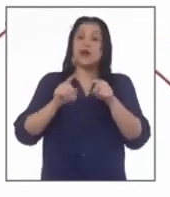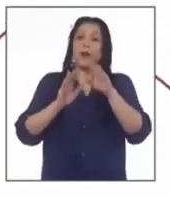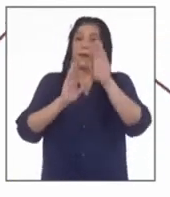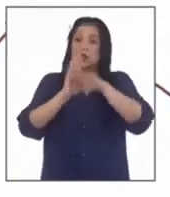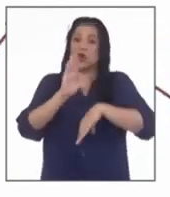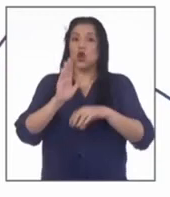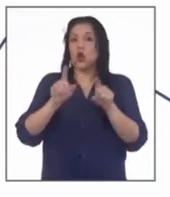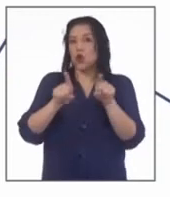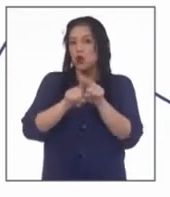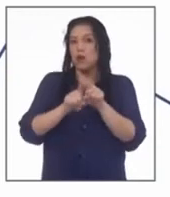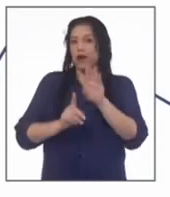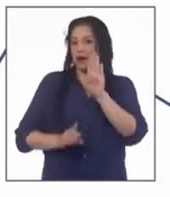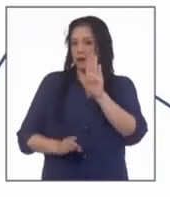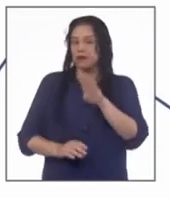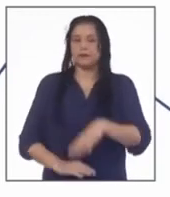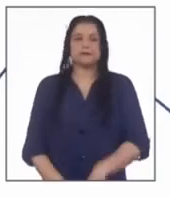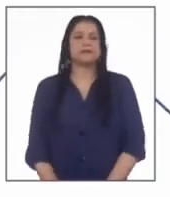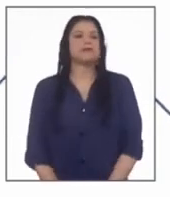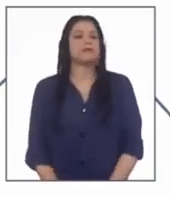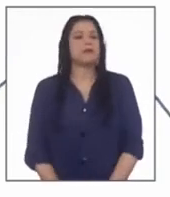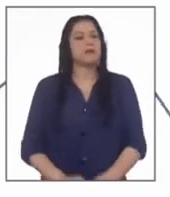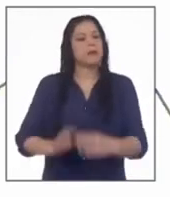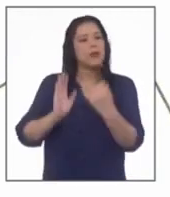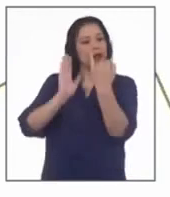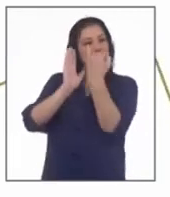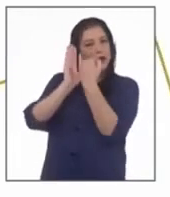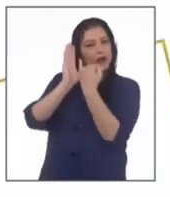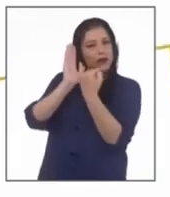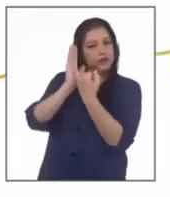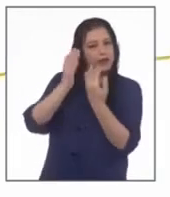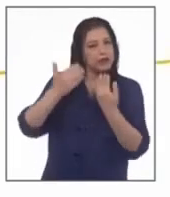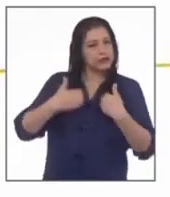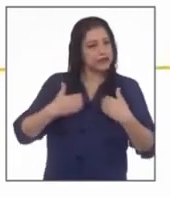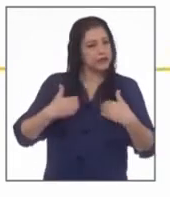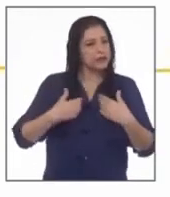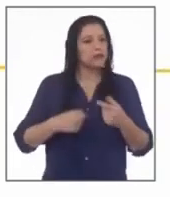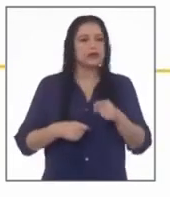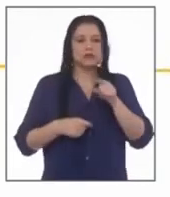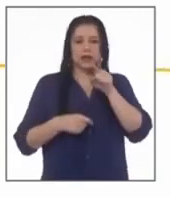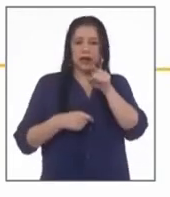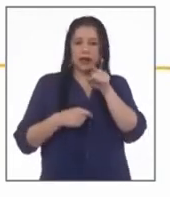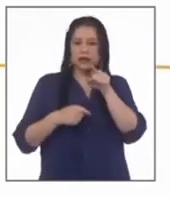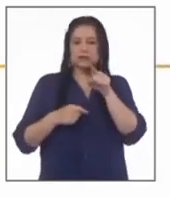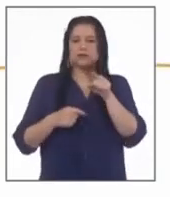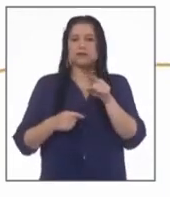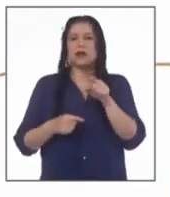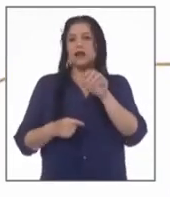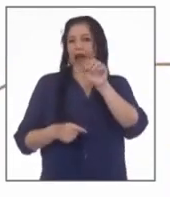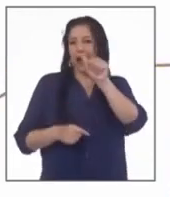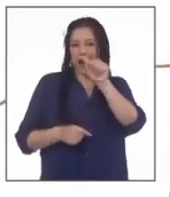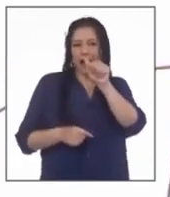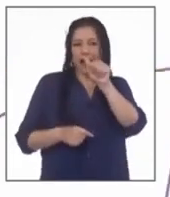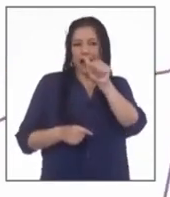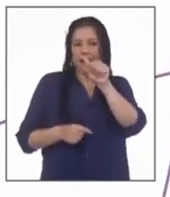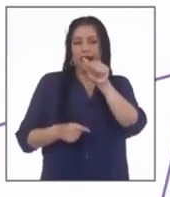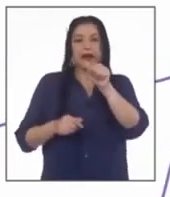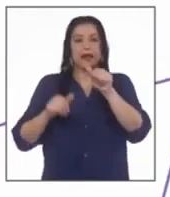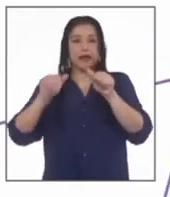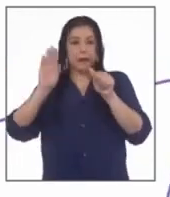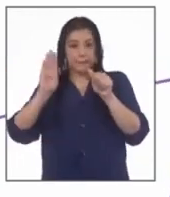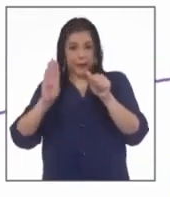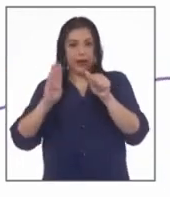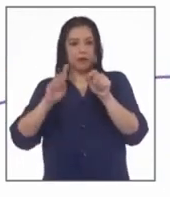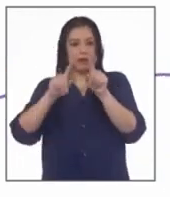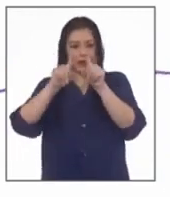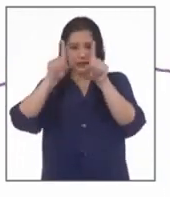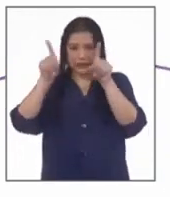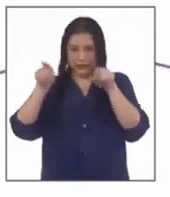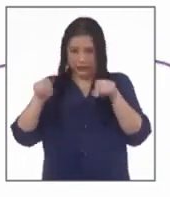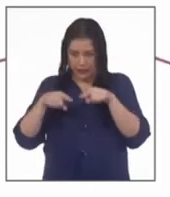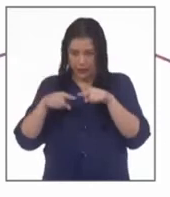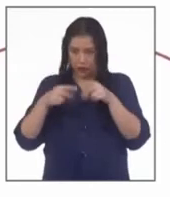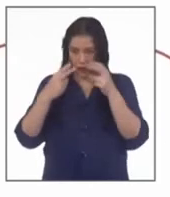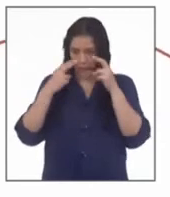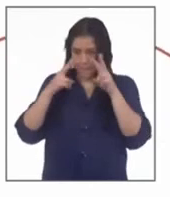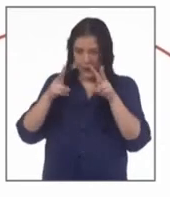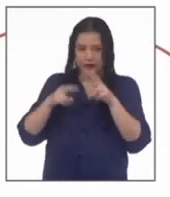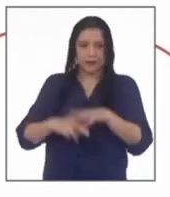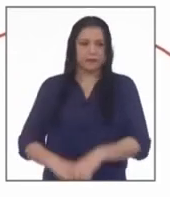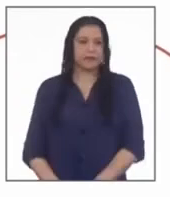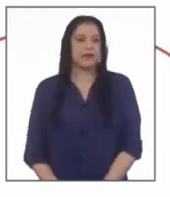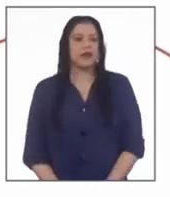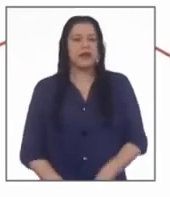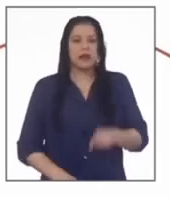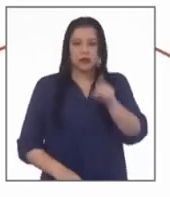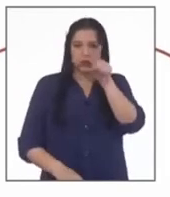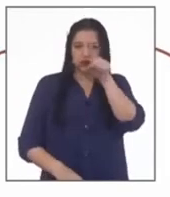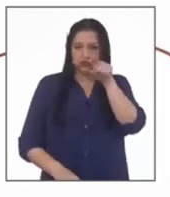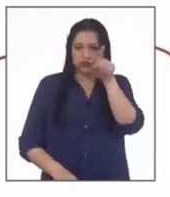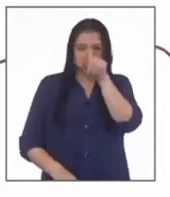que B. Gráficamente tenemos el intervalo cerrado en el punto A y cerrado en el punto B. Noten los extremos señalados